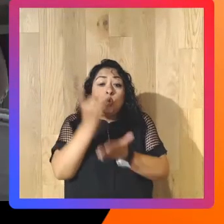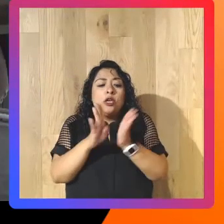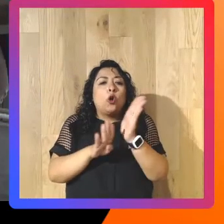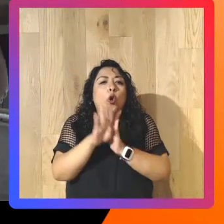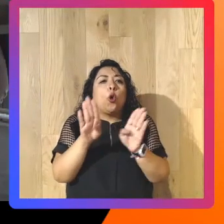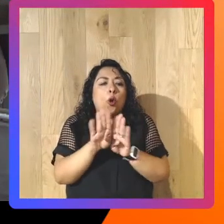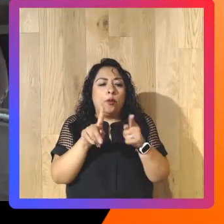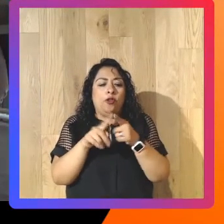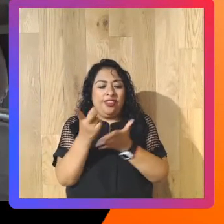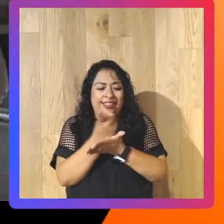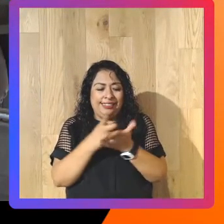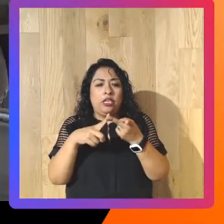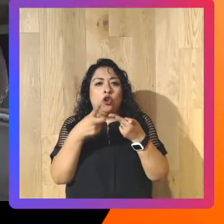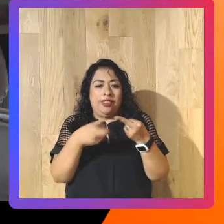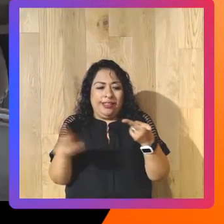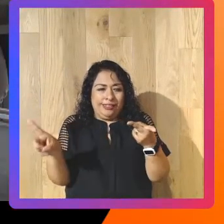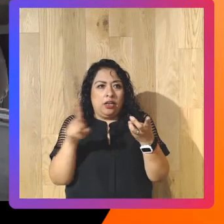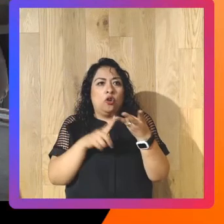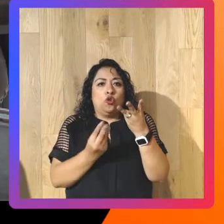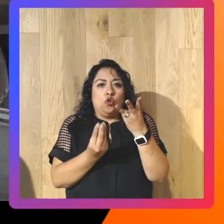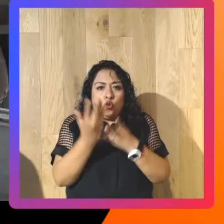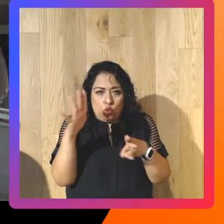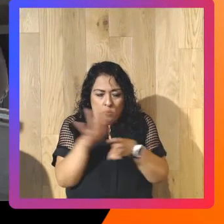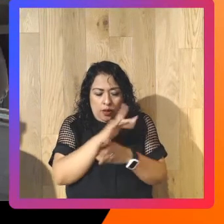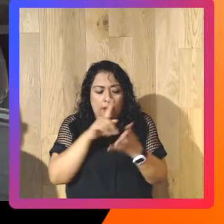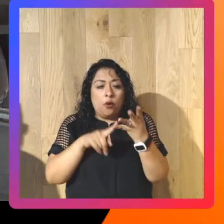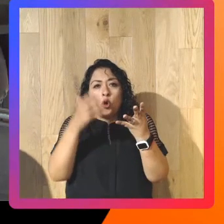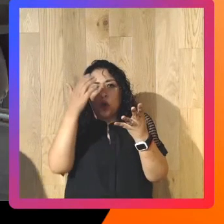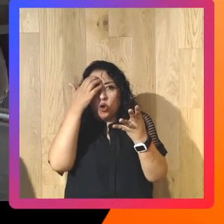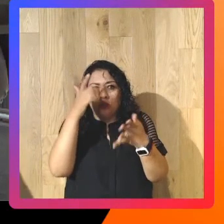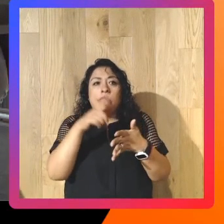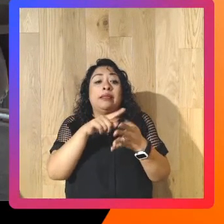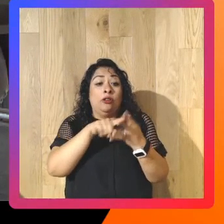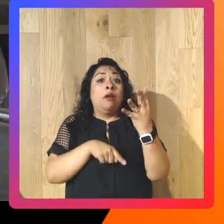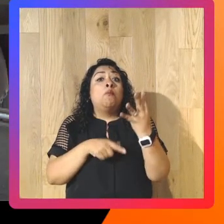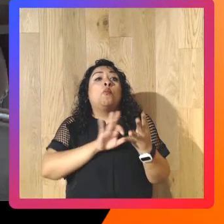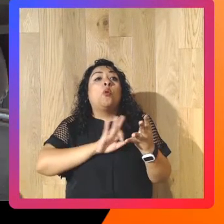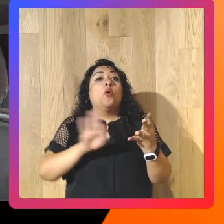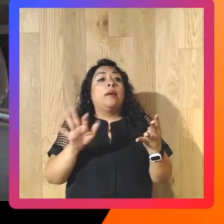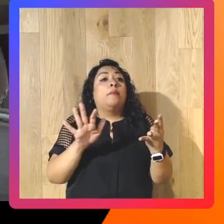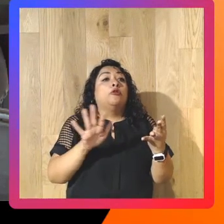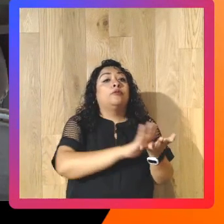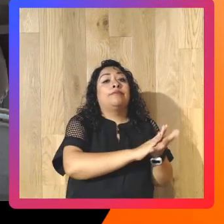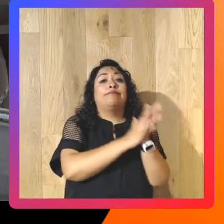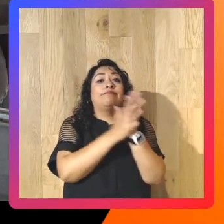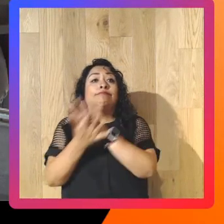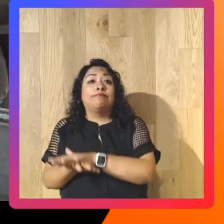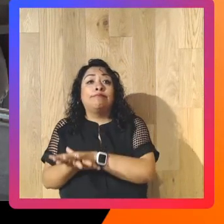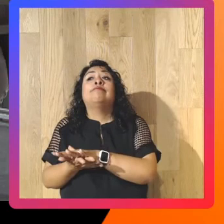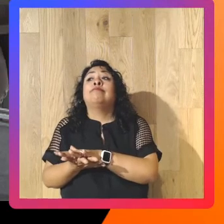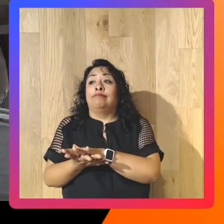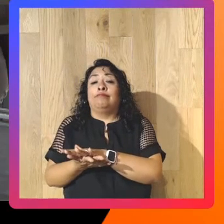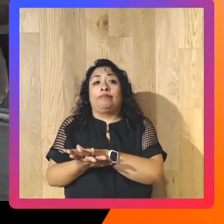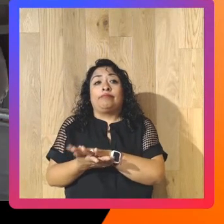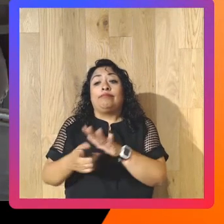crecimiento son el diseño, el desarrollo, la innovación, el conocimiento, y con eso podemos trasladar a